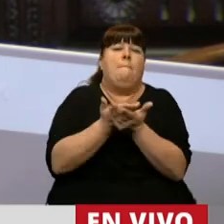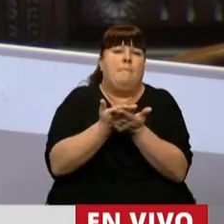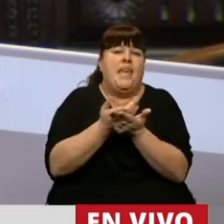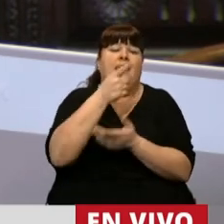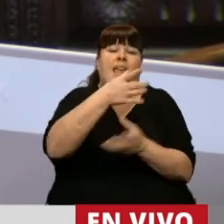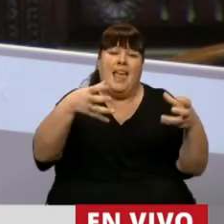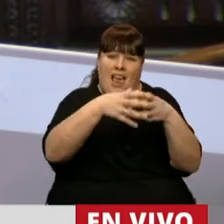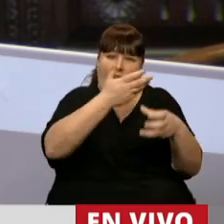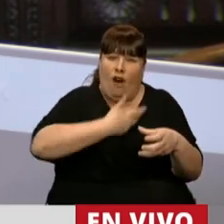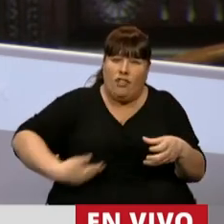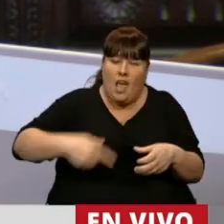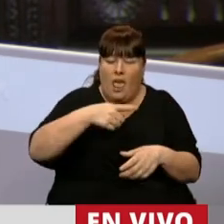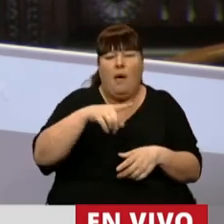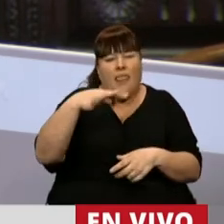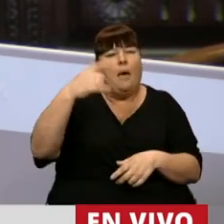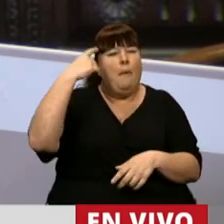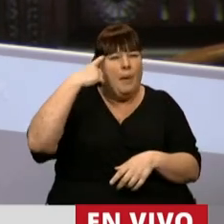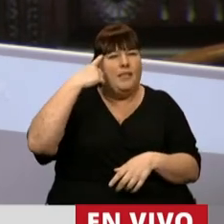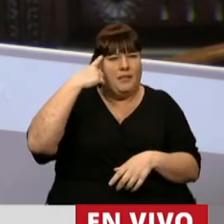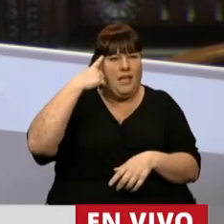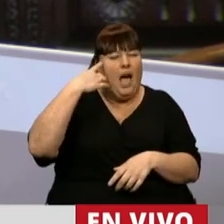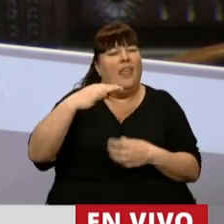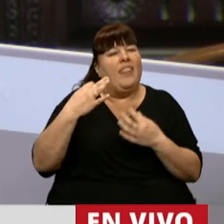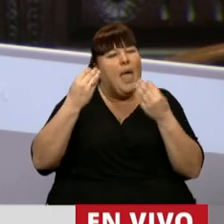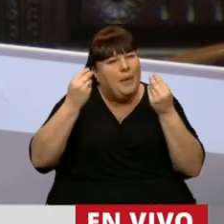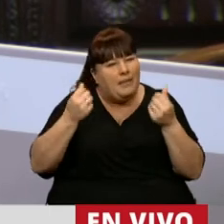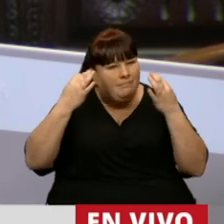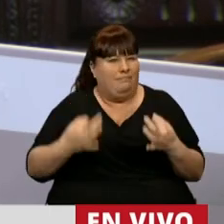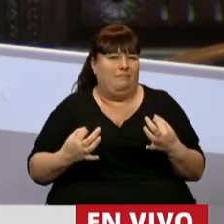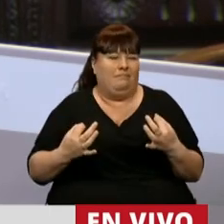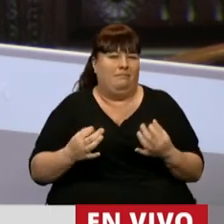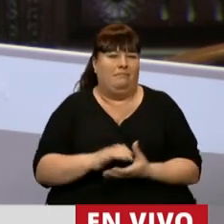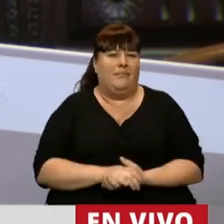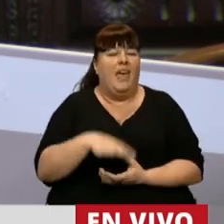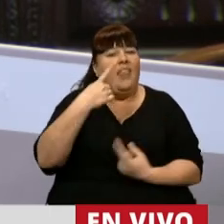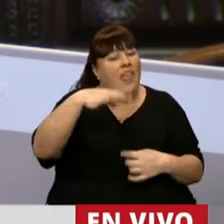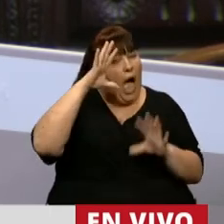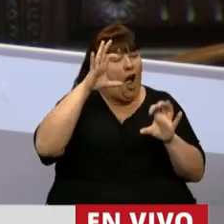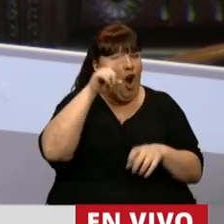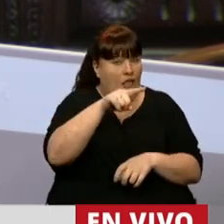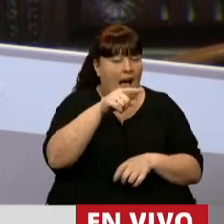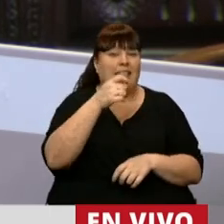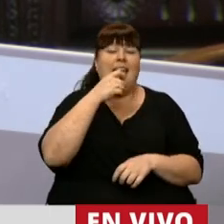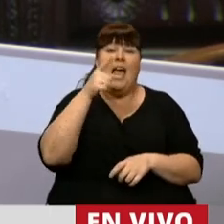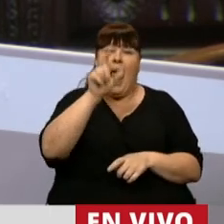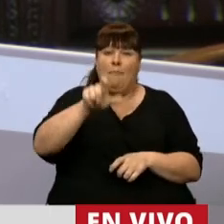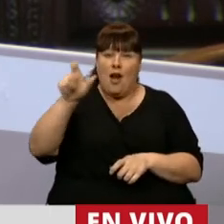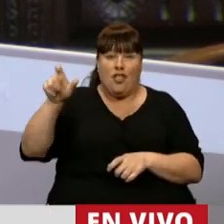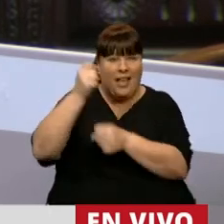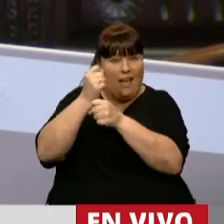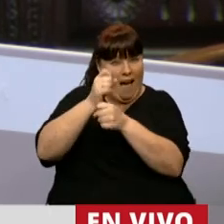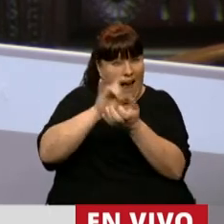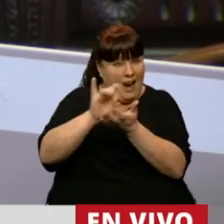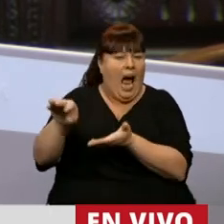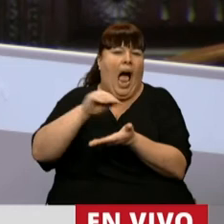al oficialismo que recapacite, que sea sensible y que se acuerde que de cada uno de estos